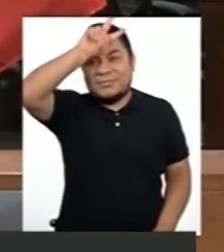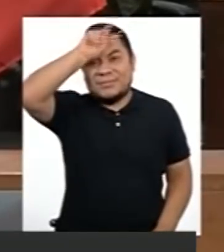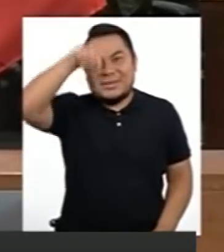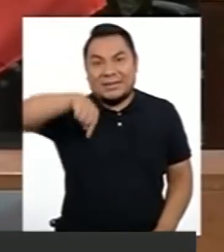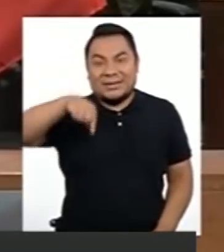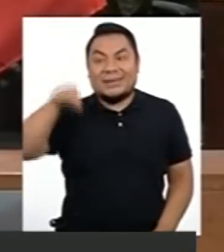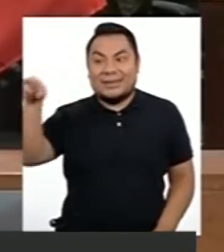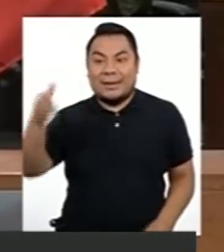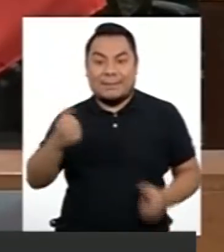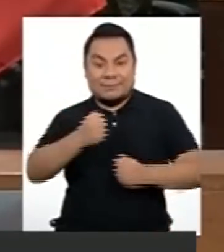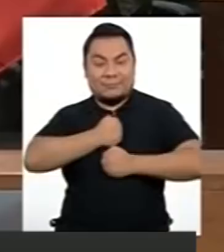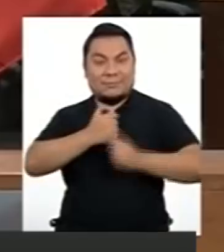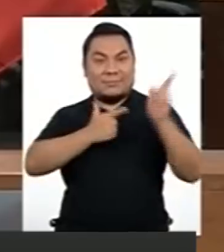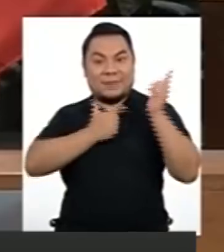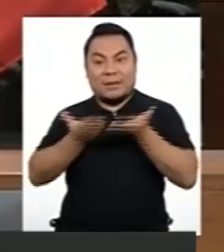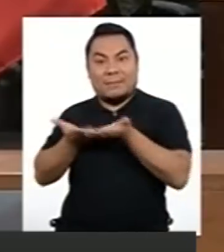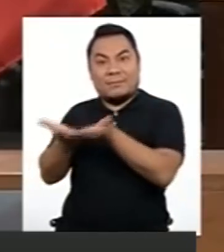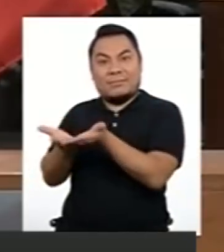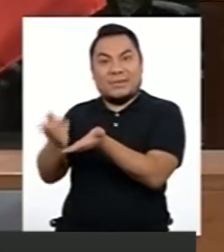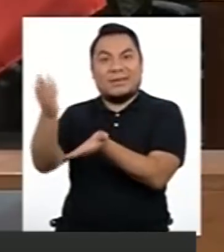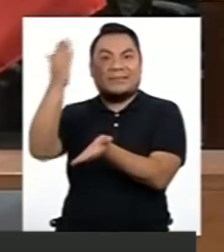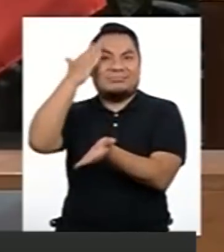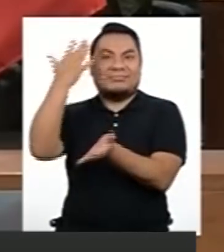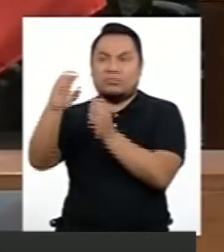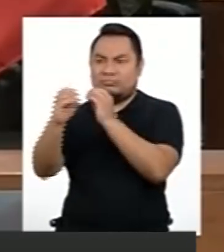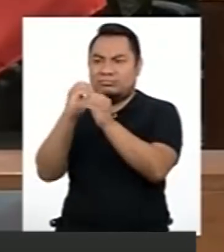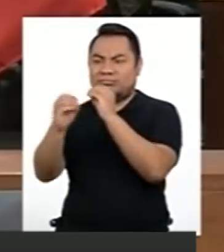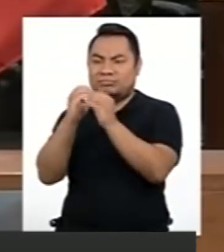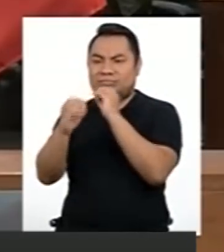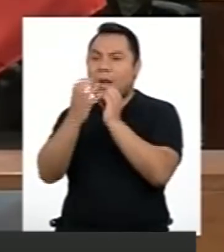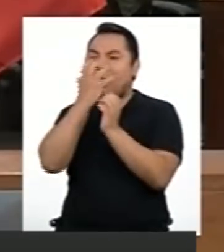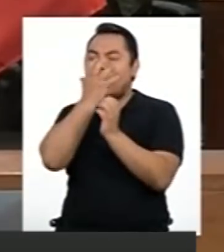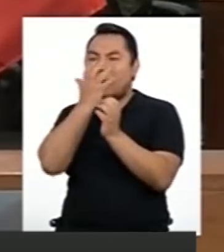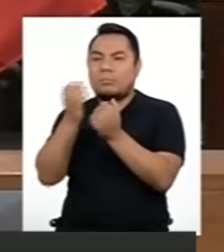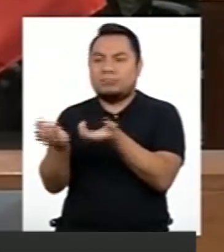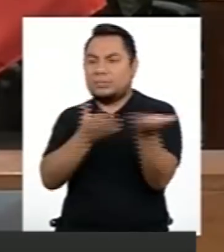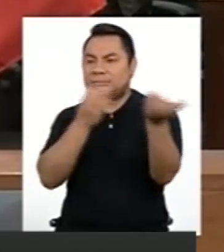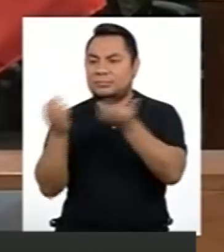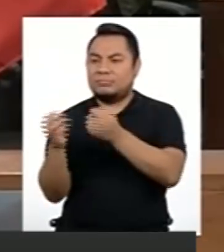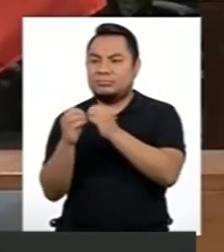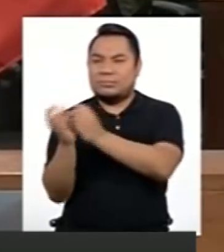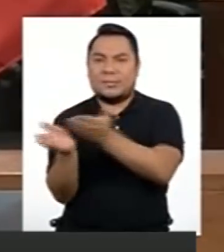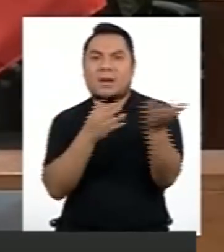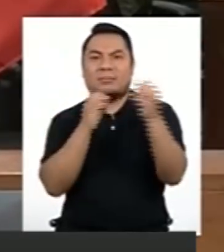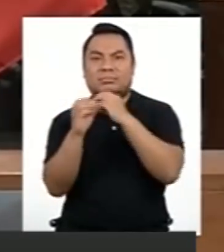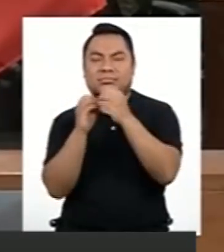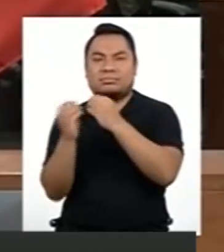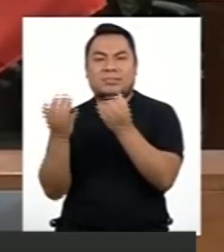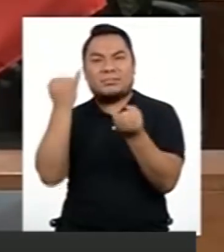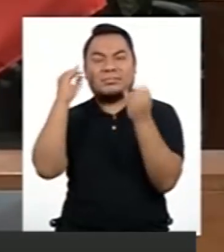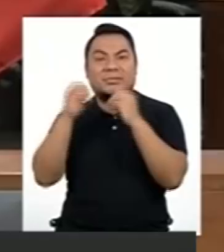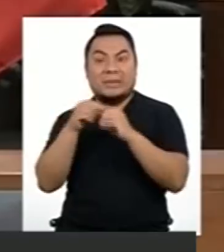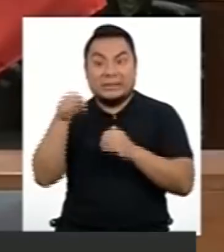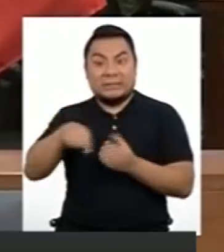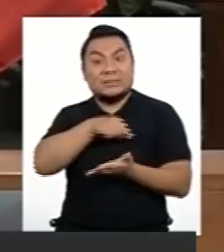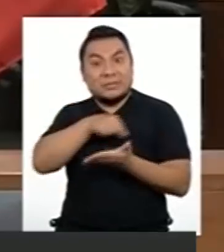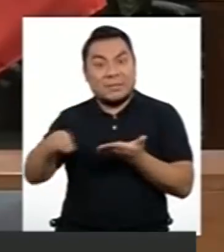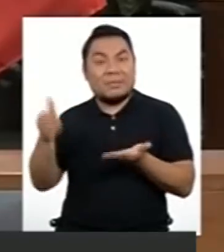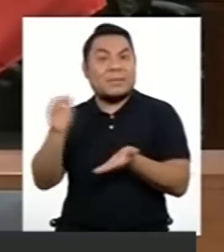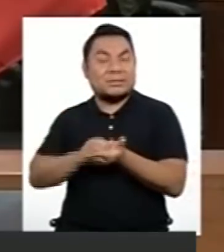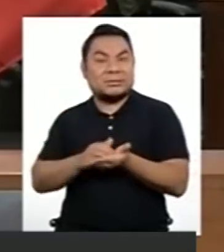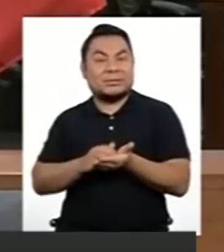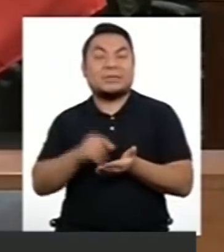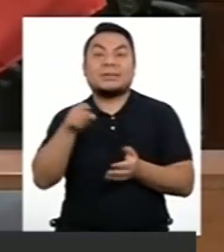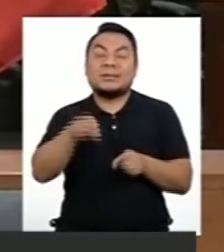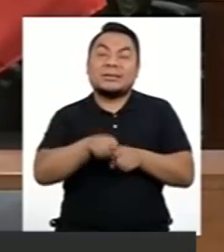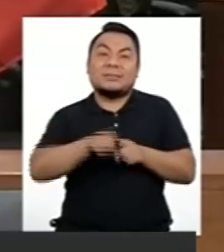La Marina de Guerra ya saca el primer lote y lo pone a disposición de los hospitales del Perú esta semana, y también